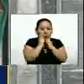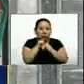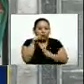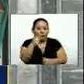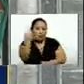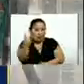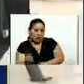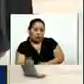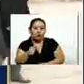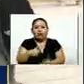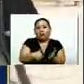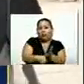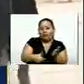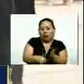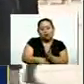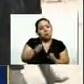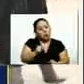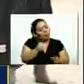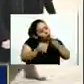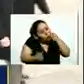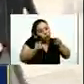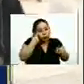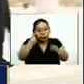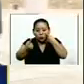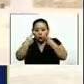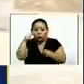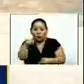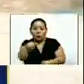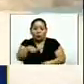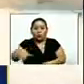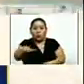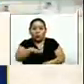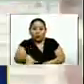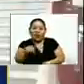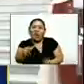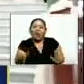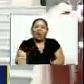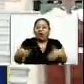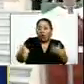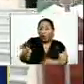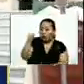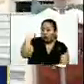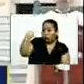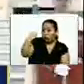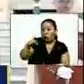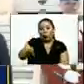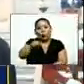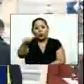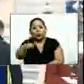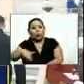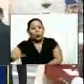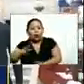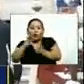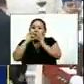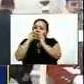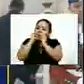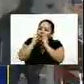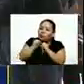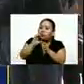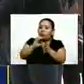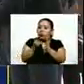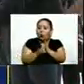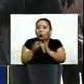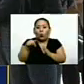Salvador, de hecho, tuvo la oportunidad de visitar el mausoleo del rey Mohamed V. Además, visitó otros lugares de gran riqueza arqueológica,